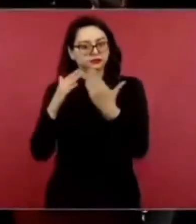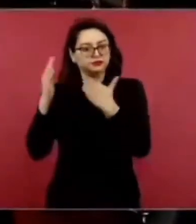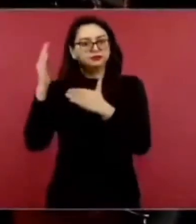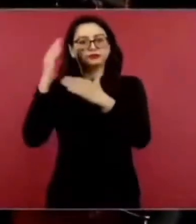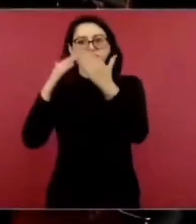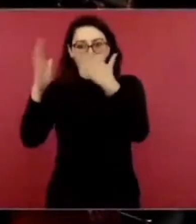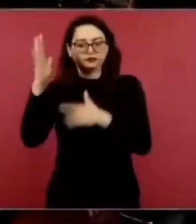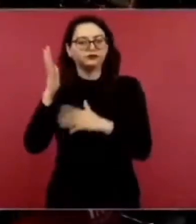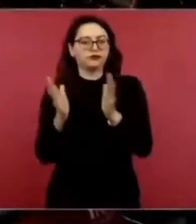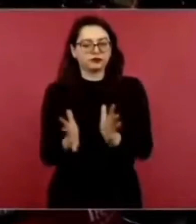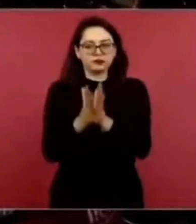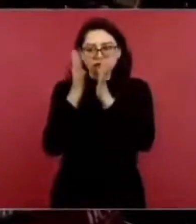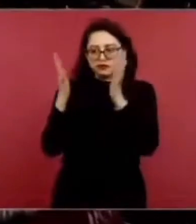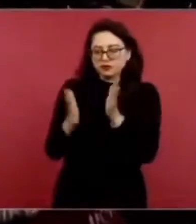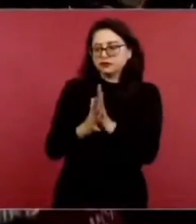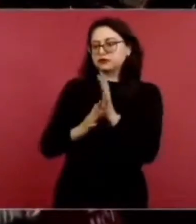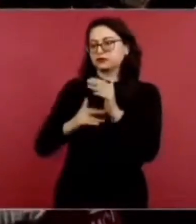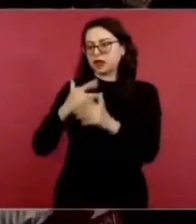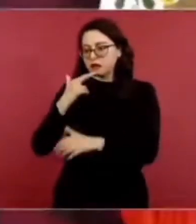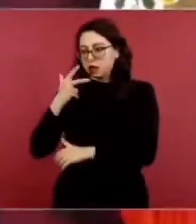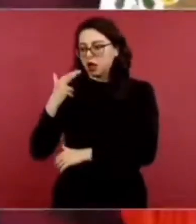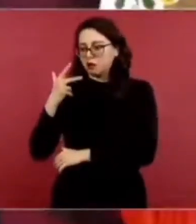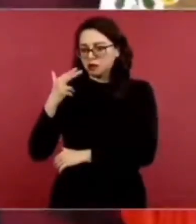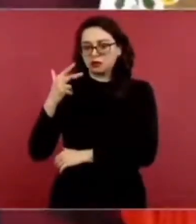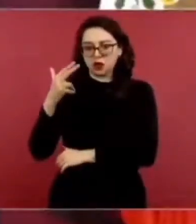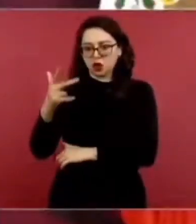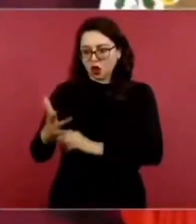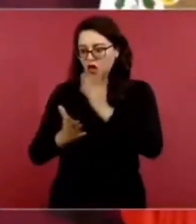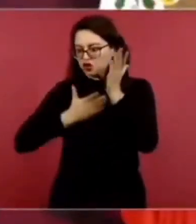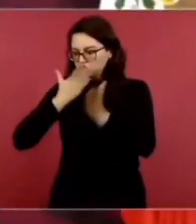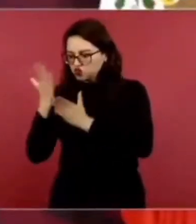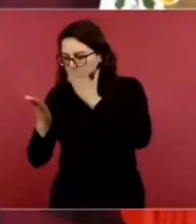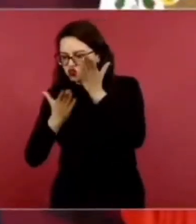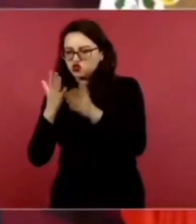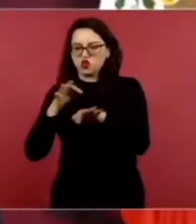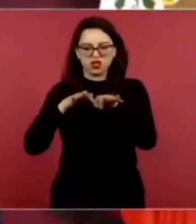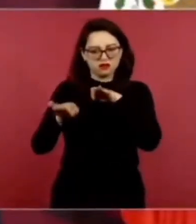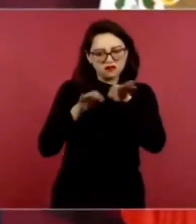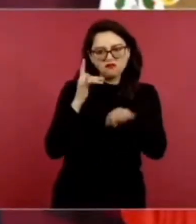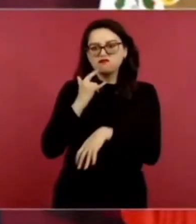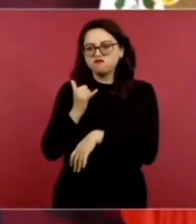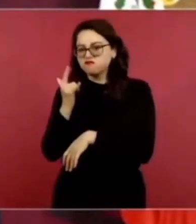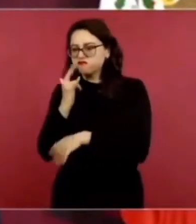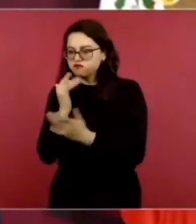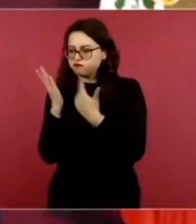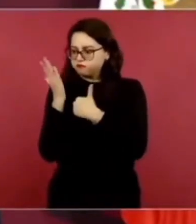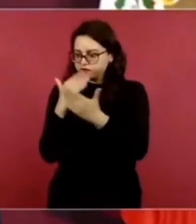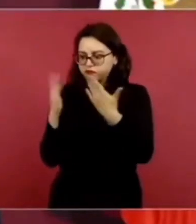ascender en la escala social con el estudio, con el trabajo.